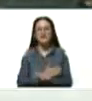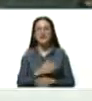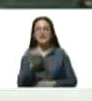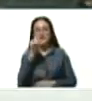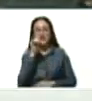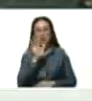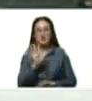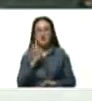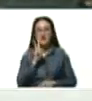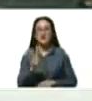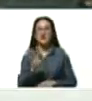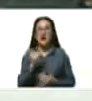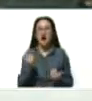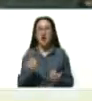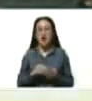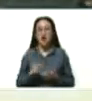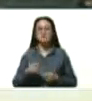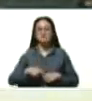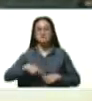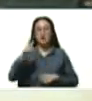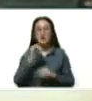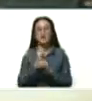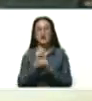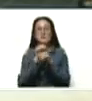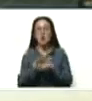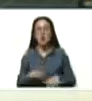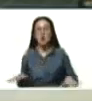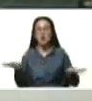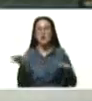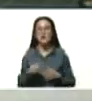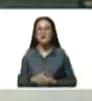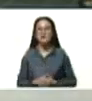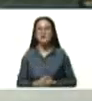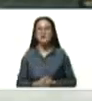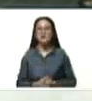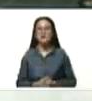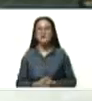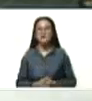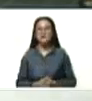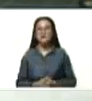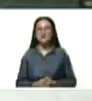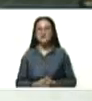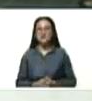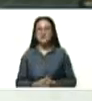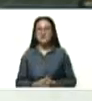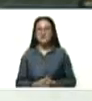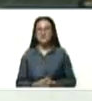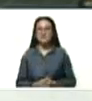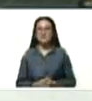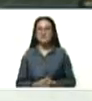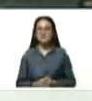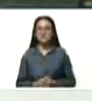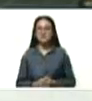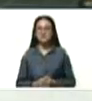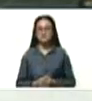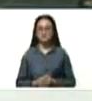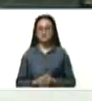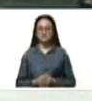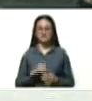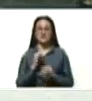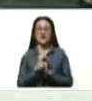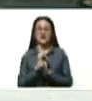video ya lo he visto. Ahora lo van a lanzar por internet y eso, y lo lanzan por las plataformas de discos que hay ahora